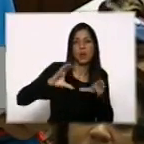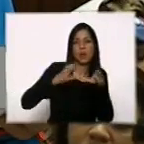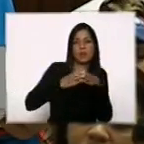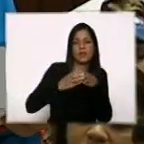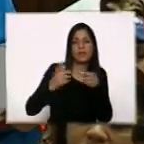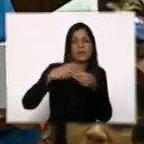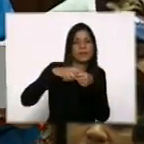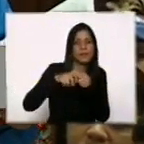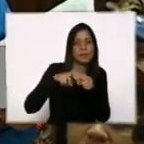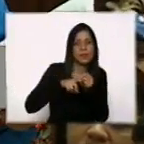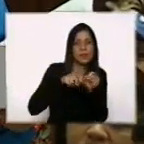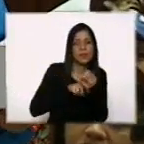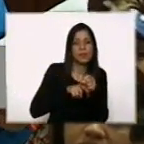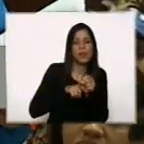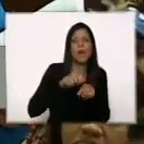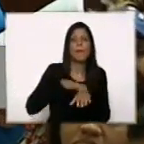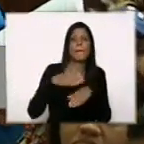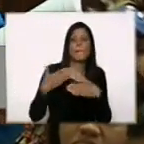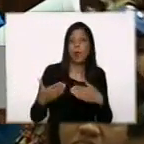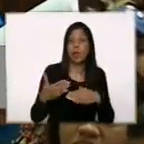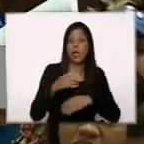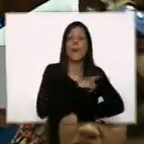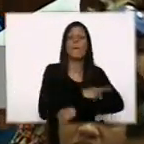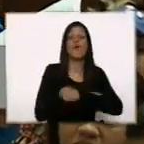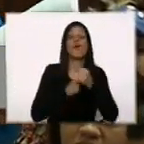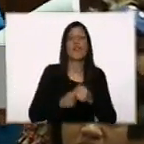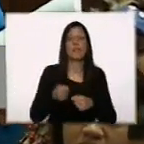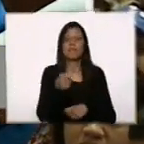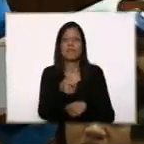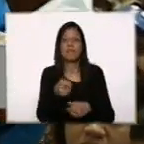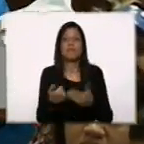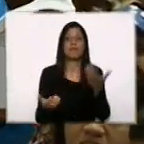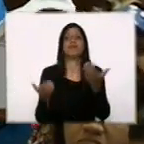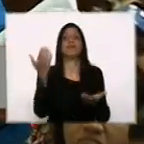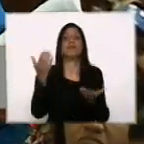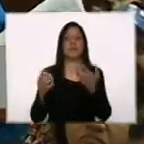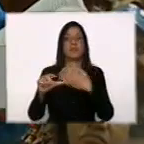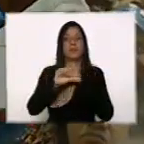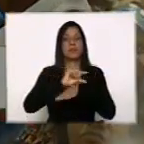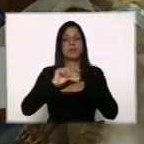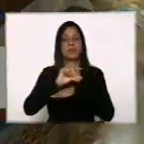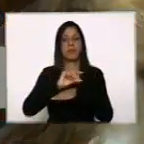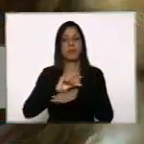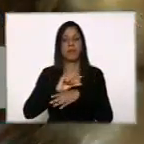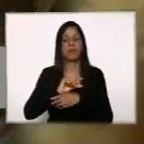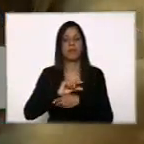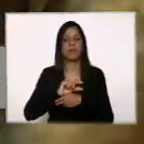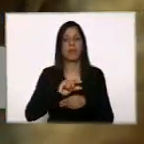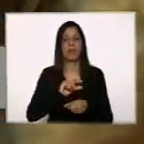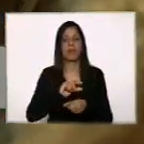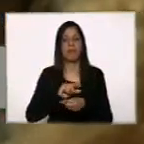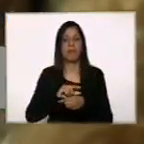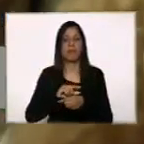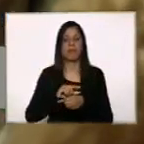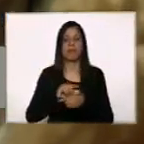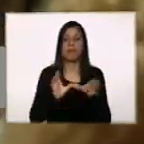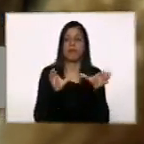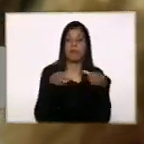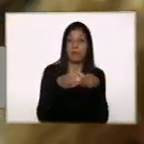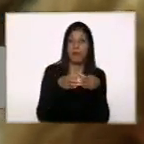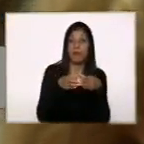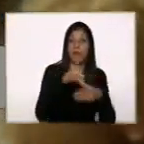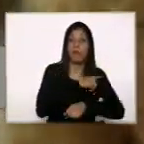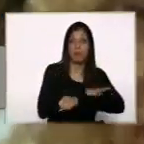poderosos, porque tenían poder para desestabilizar al gobierno. En aquellos casos en que los sectores minoritarios